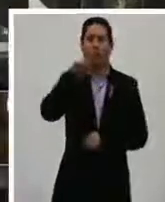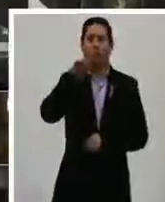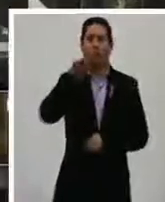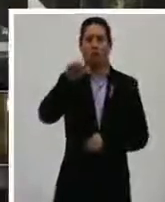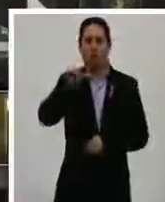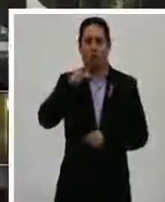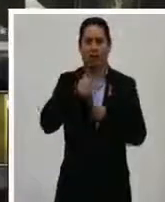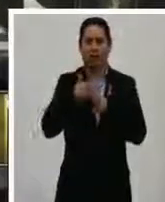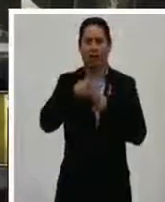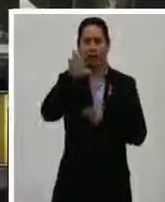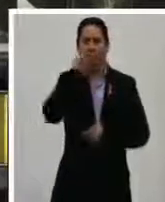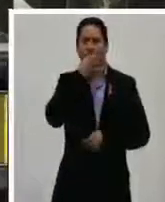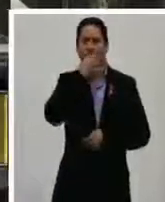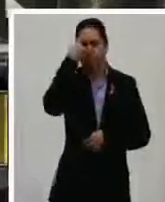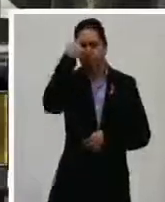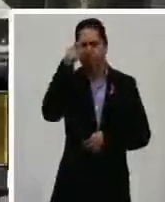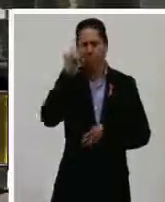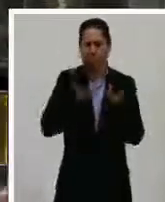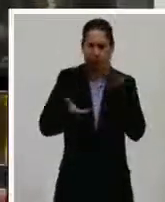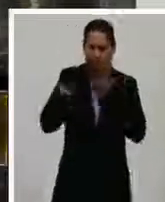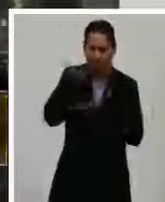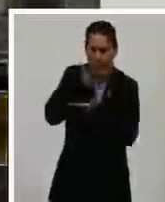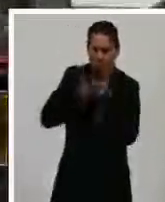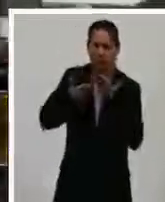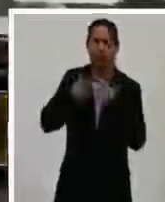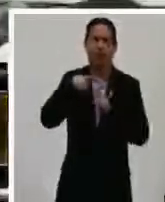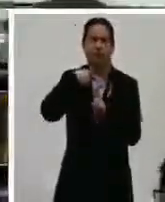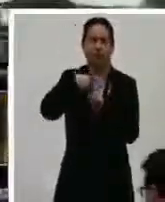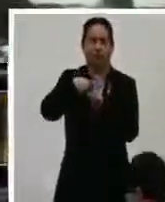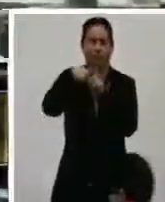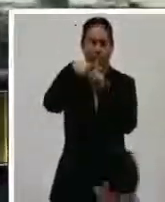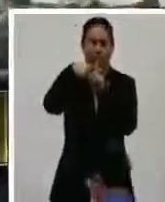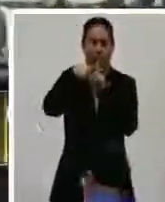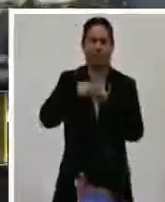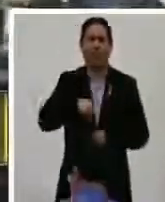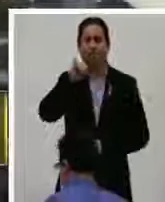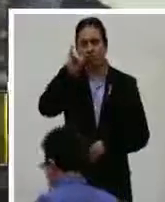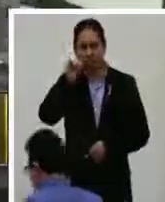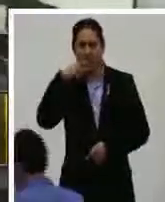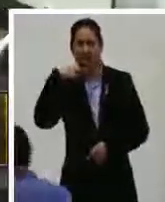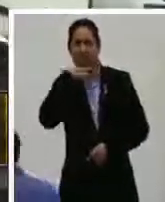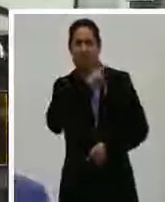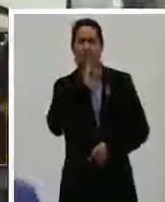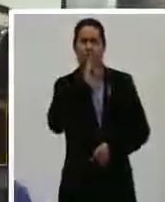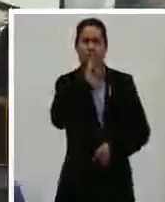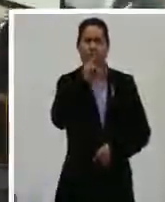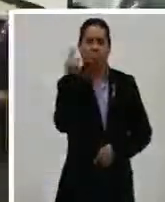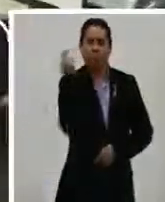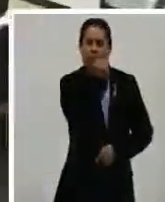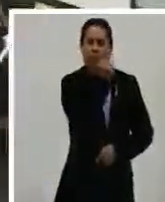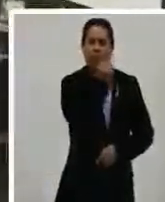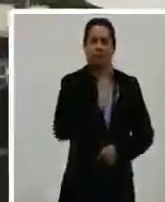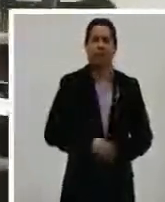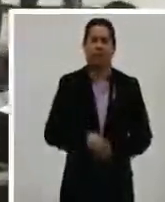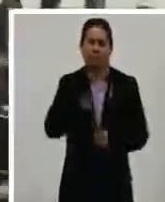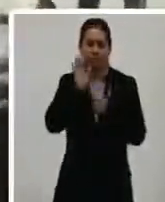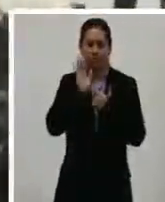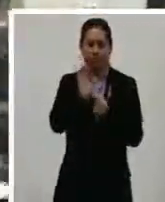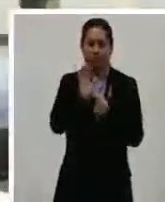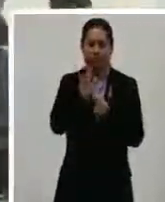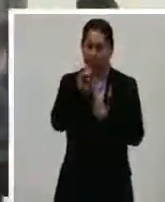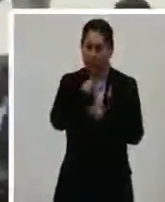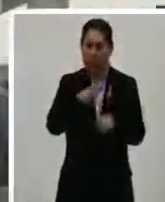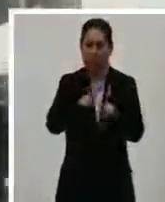cinco minutos para argumentar a favor si es de considerarse como de urgente y obvia resolución la minuta